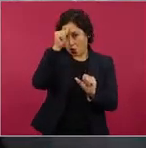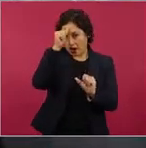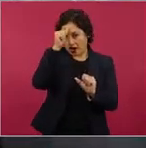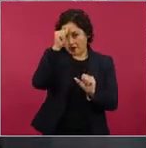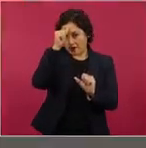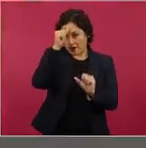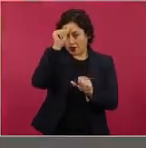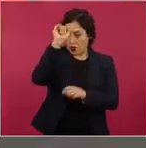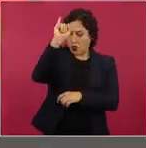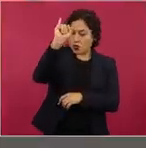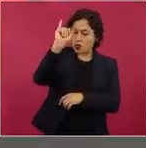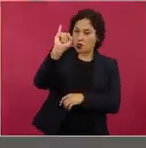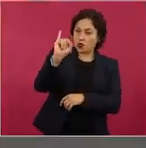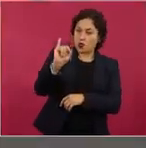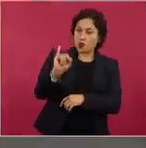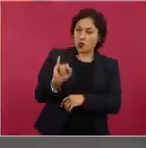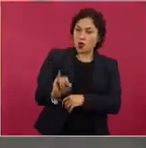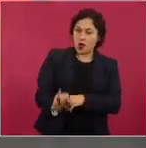que todos los jueves